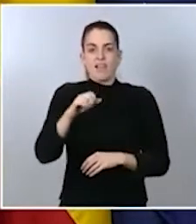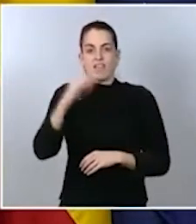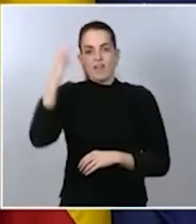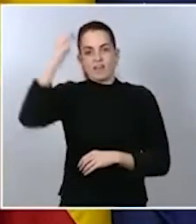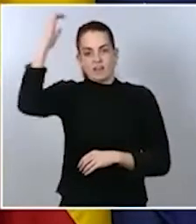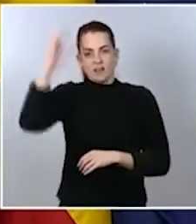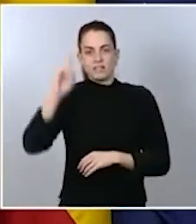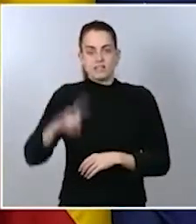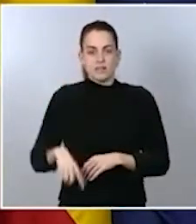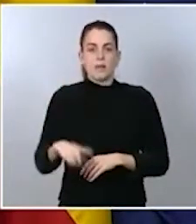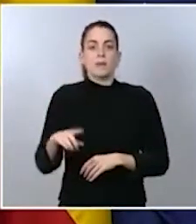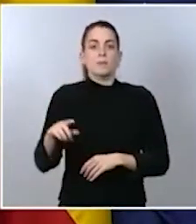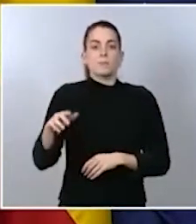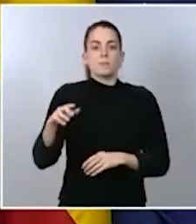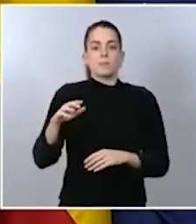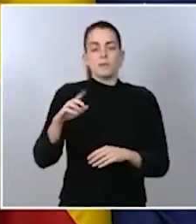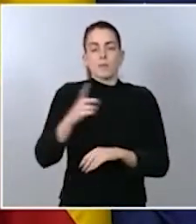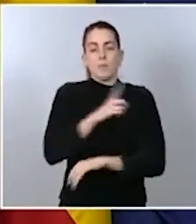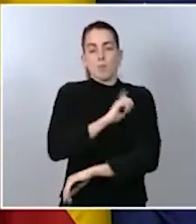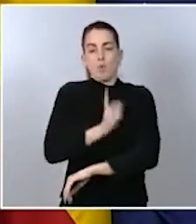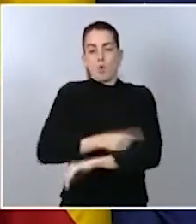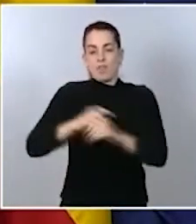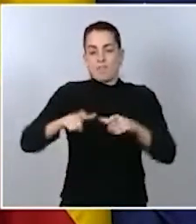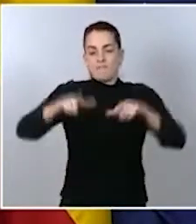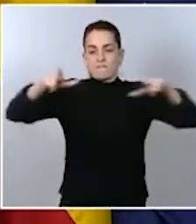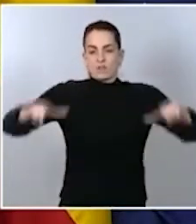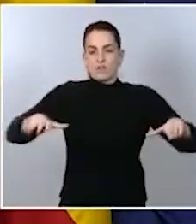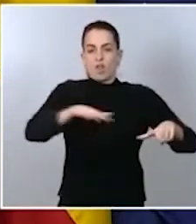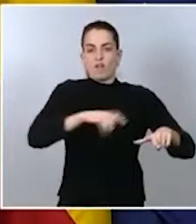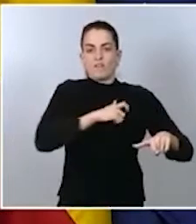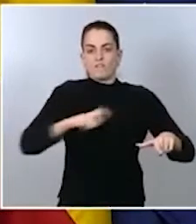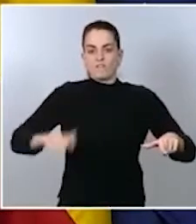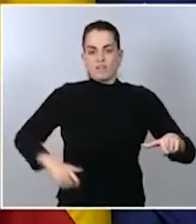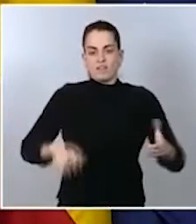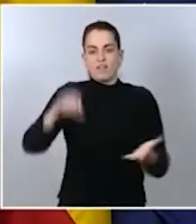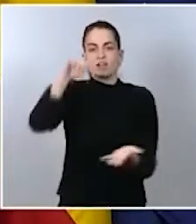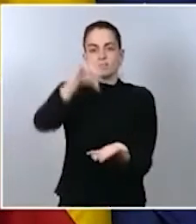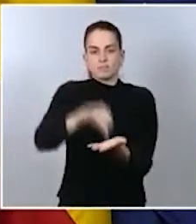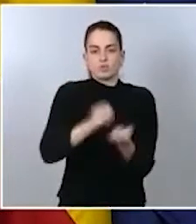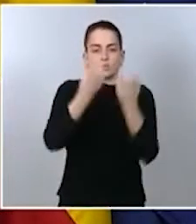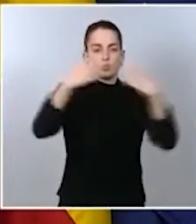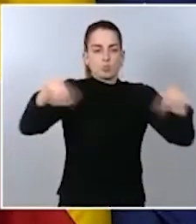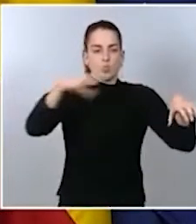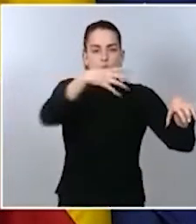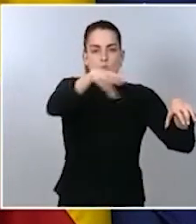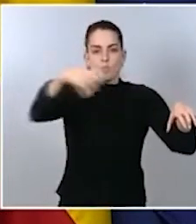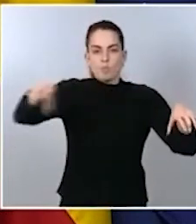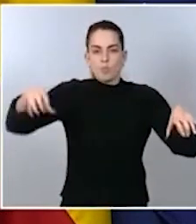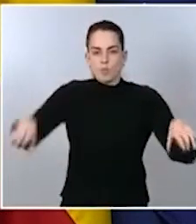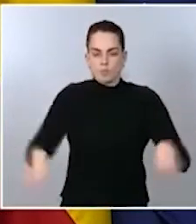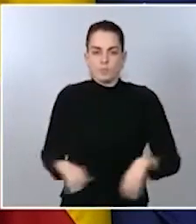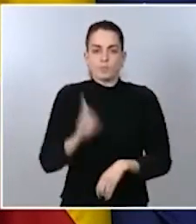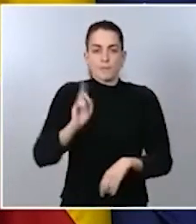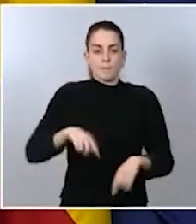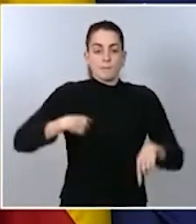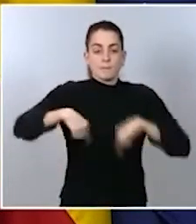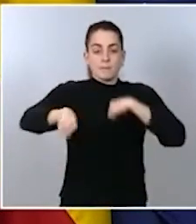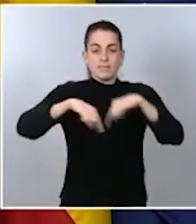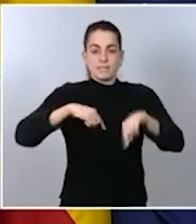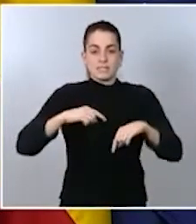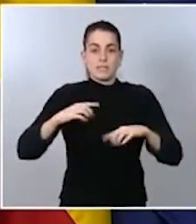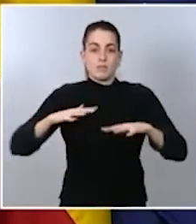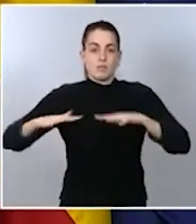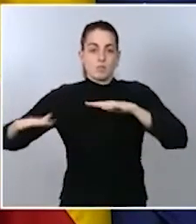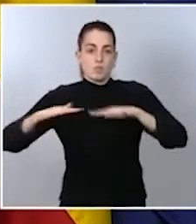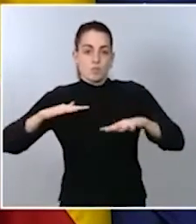almodóvar situado en vallecas por parte del ministerio de transportes movilidad y agenda urbana